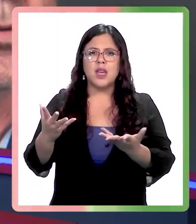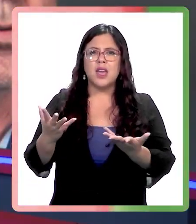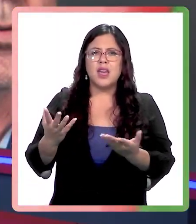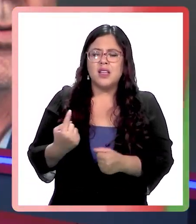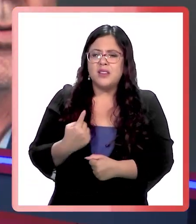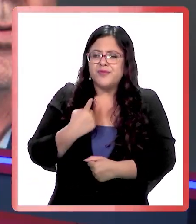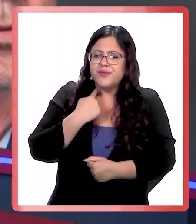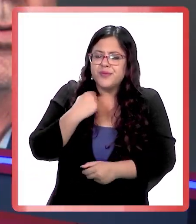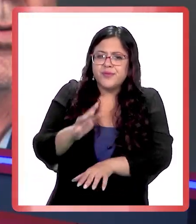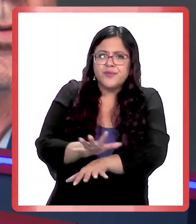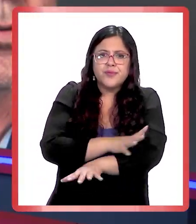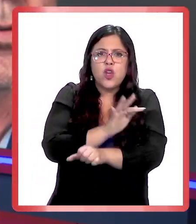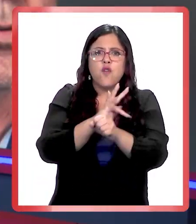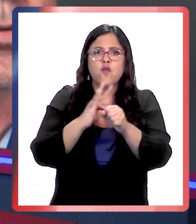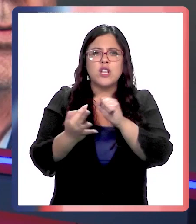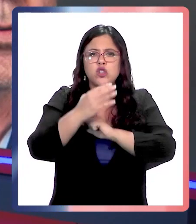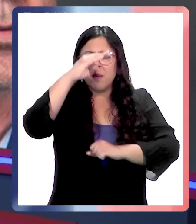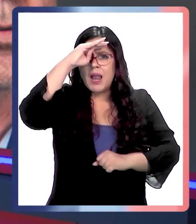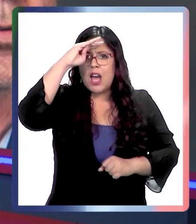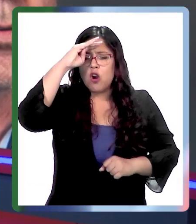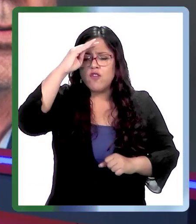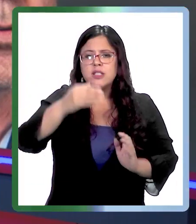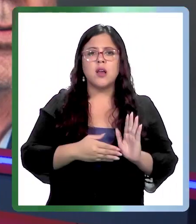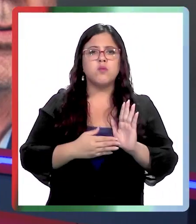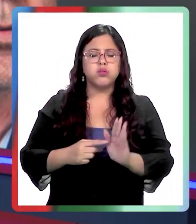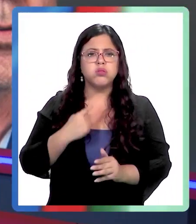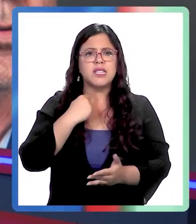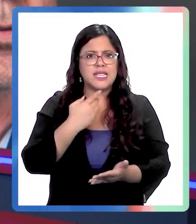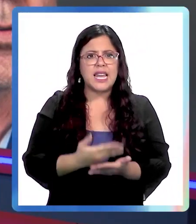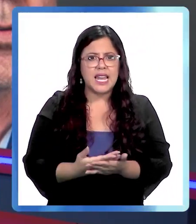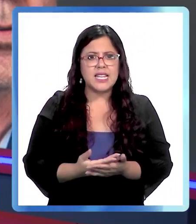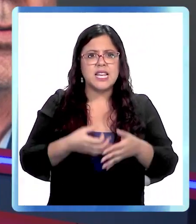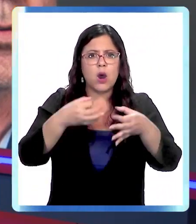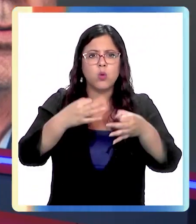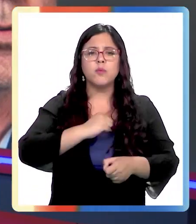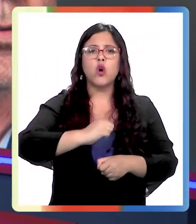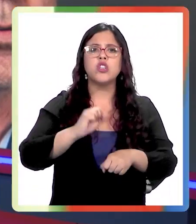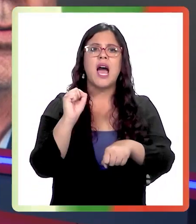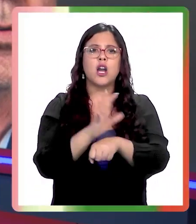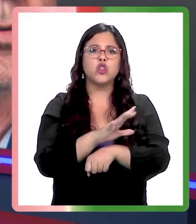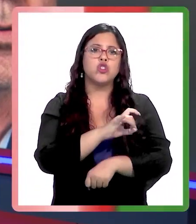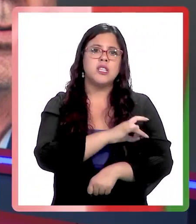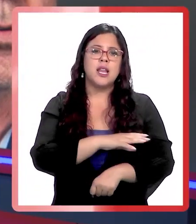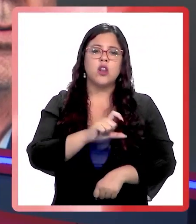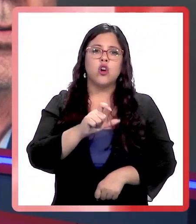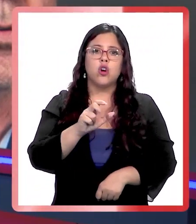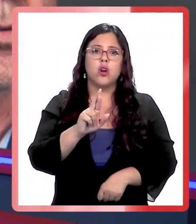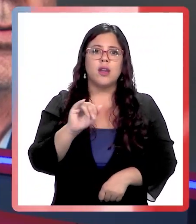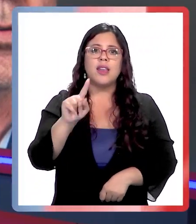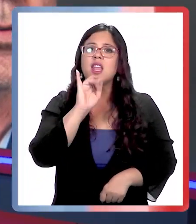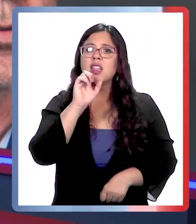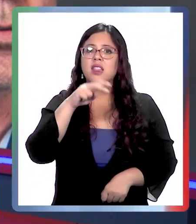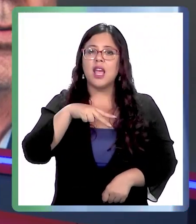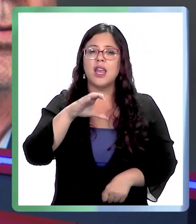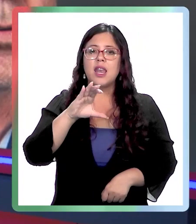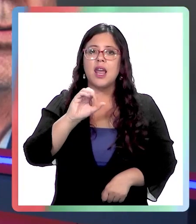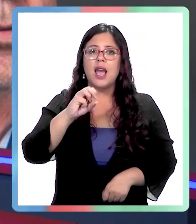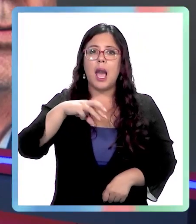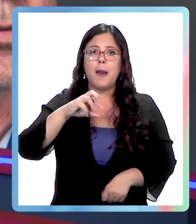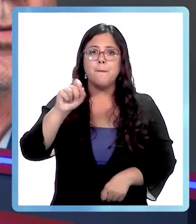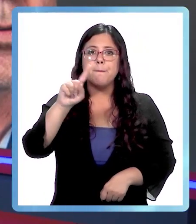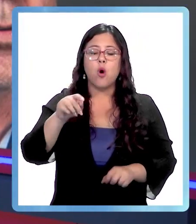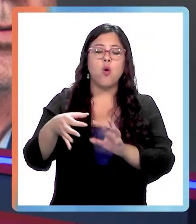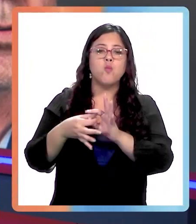está conmovido luego de que la Fundación para la Confianza presentara una querella en contra del actor chileno Cristian Campos por un